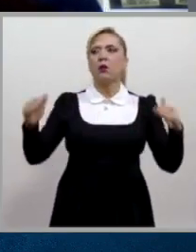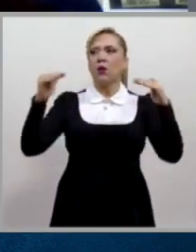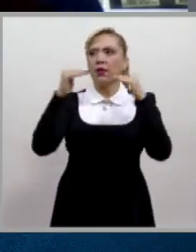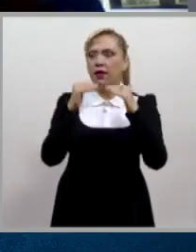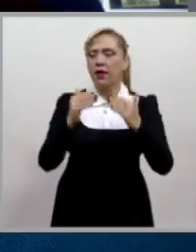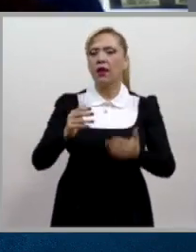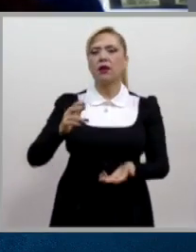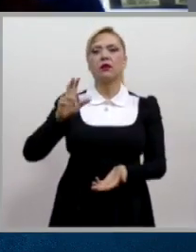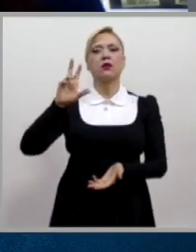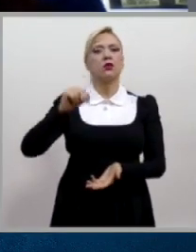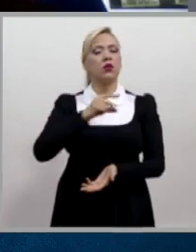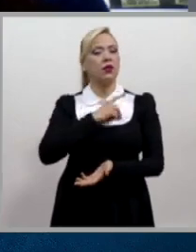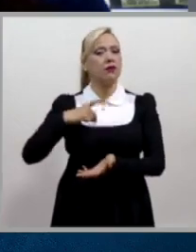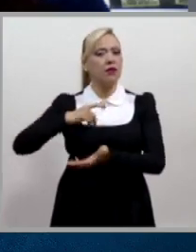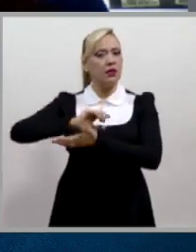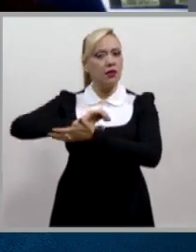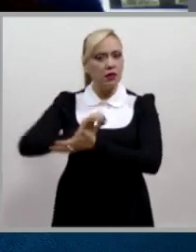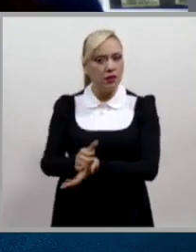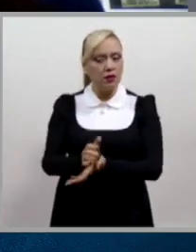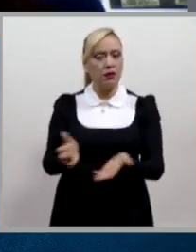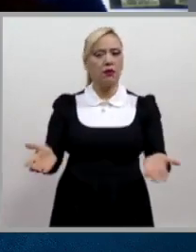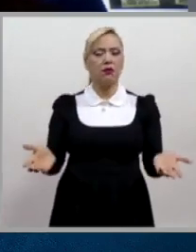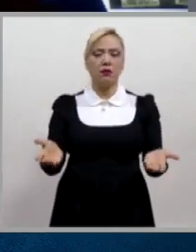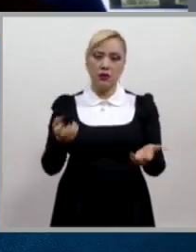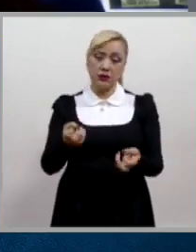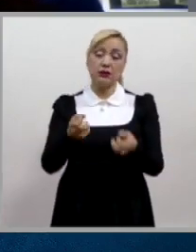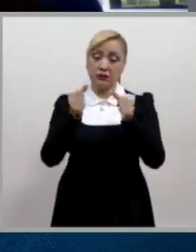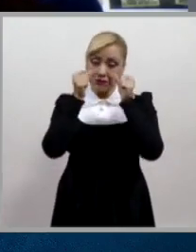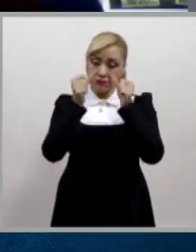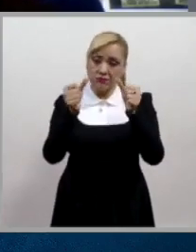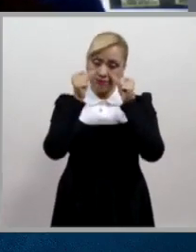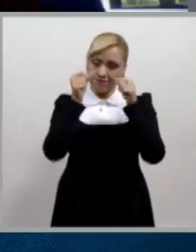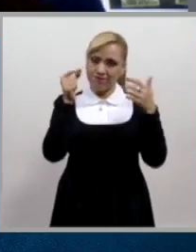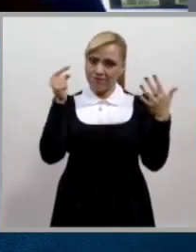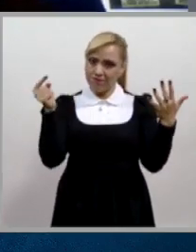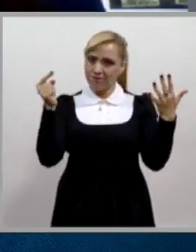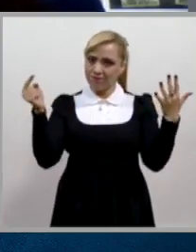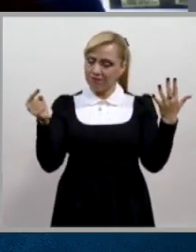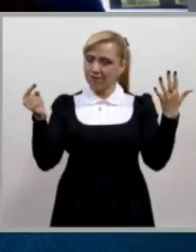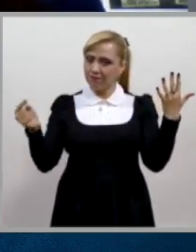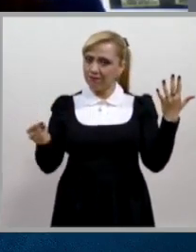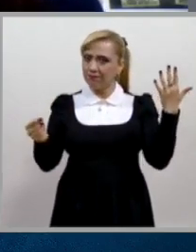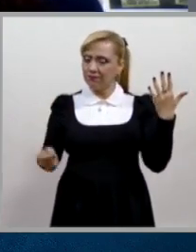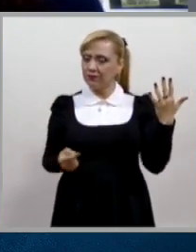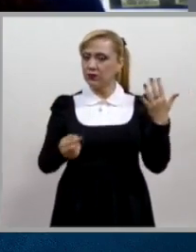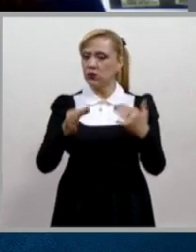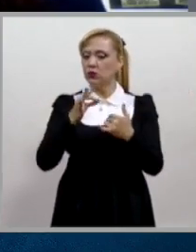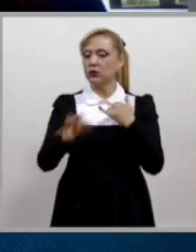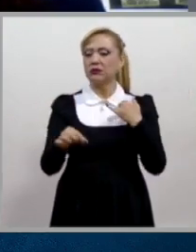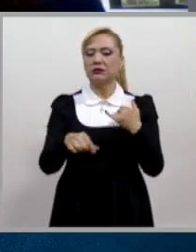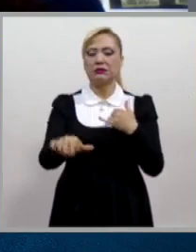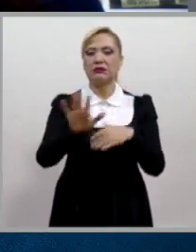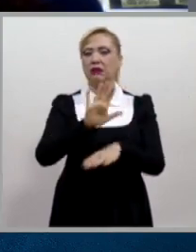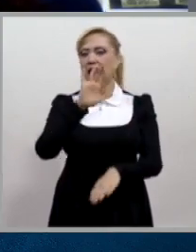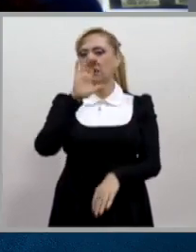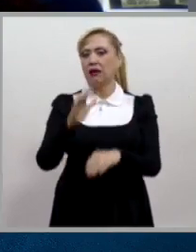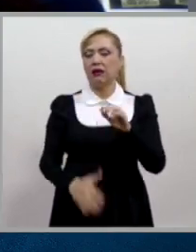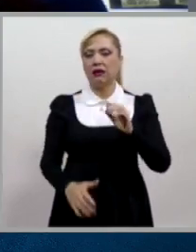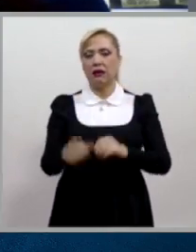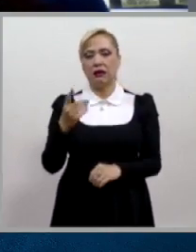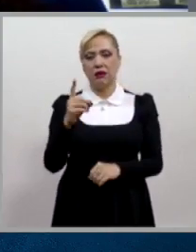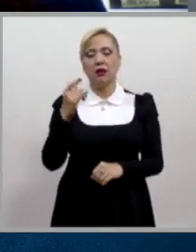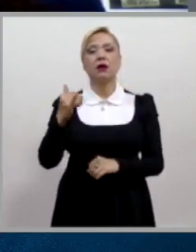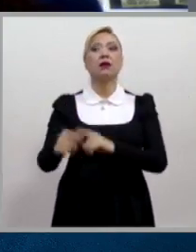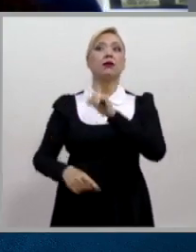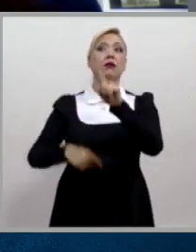que se estén atendiendo, digamos, en las últimas sesiones que quedan del año, pero también en lo que va a ser el próximo